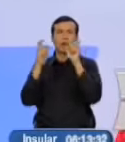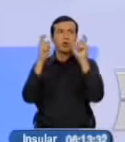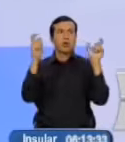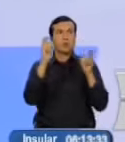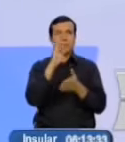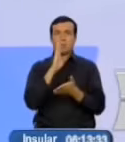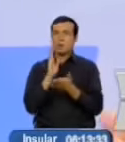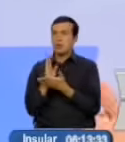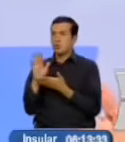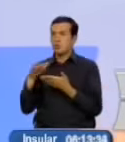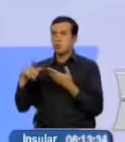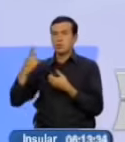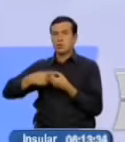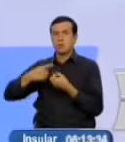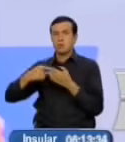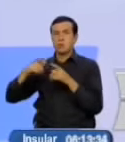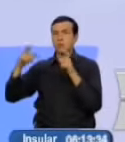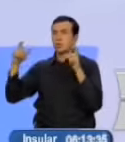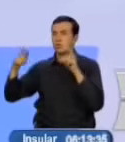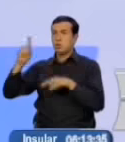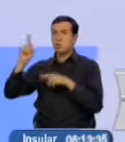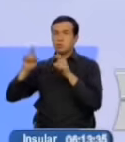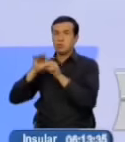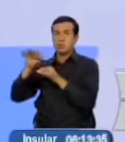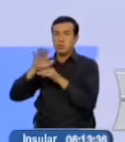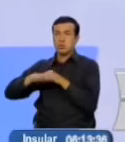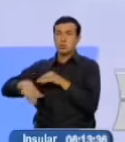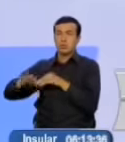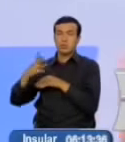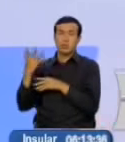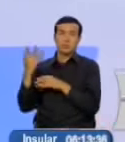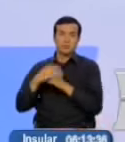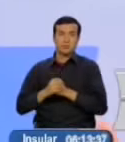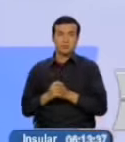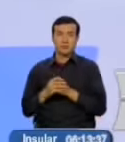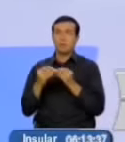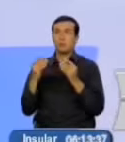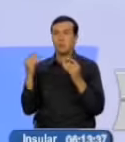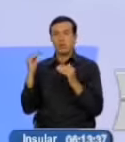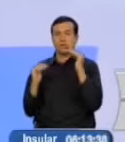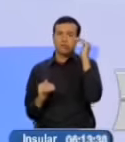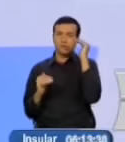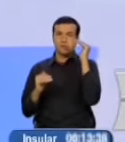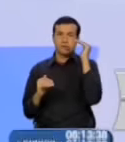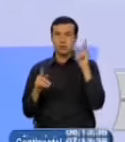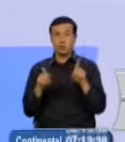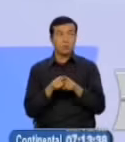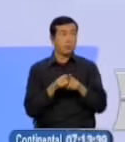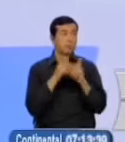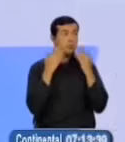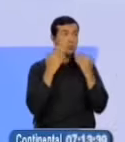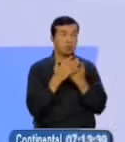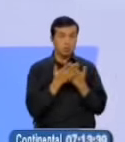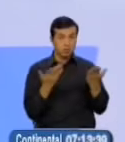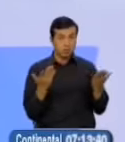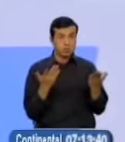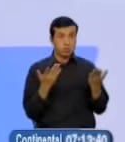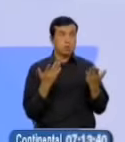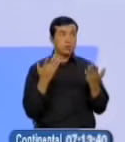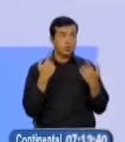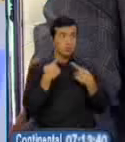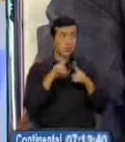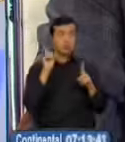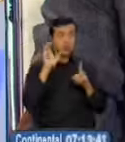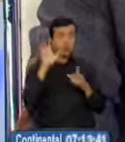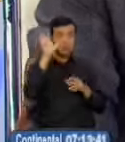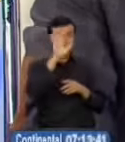hay parroquias de Quito que son más grandes que algunos cantones. Entonces, hay grandes asimetrías. Igual pasa en Guayaquil con relación a otras, incluso